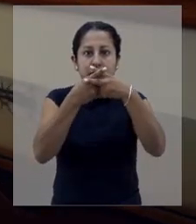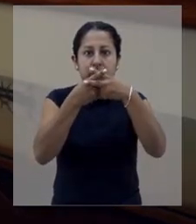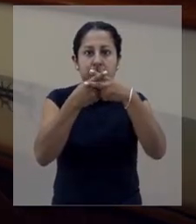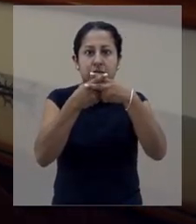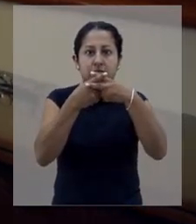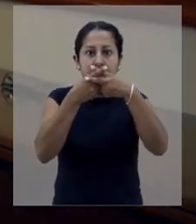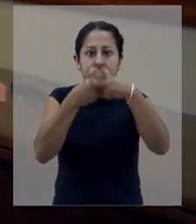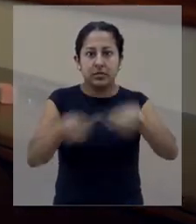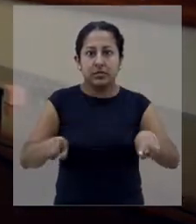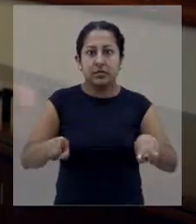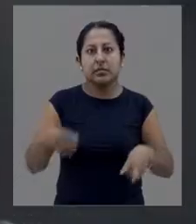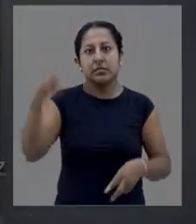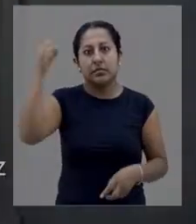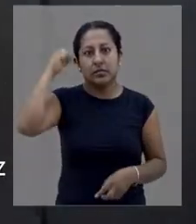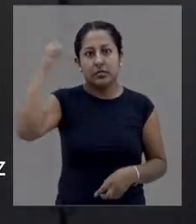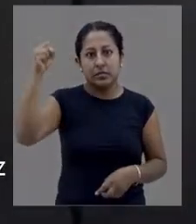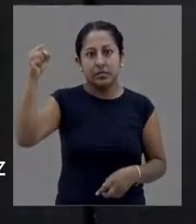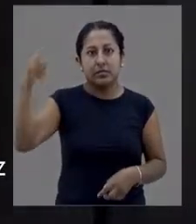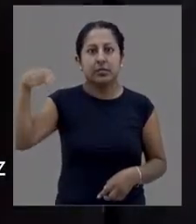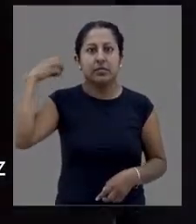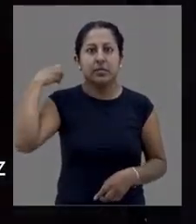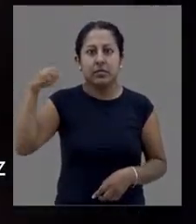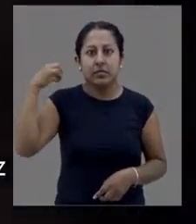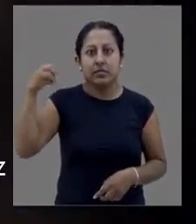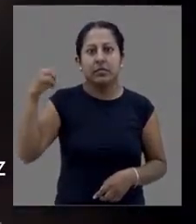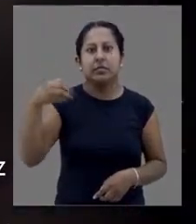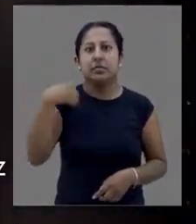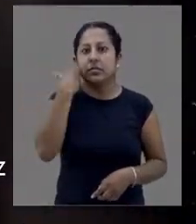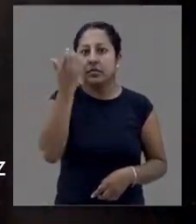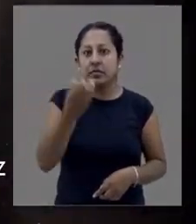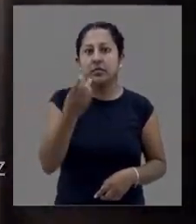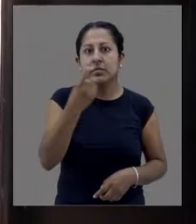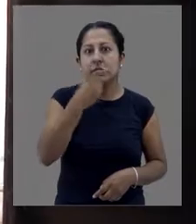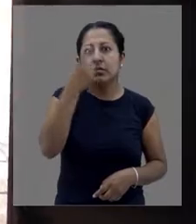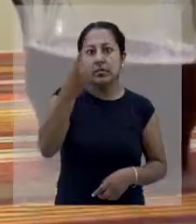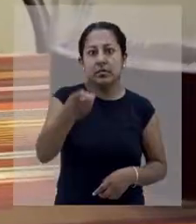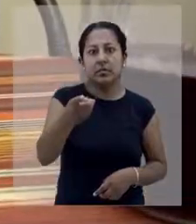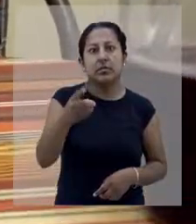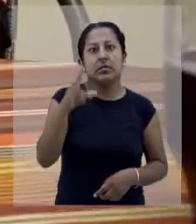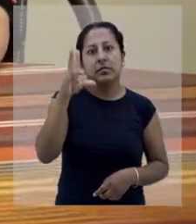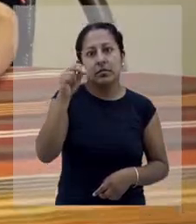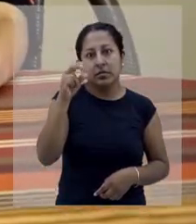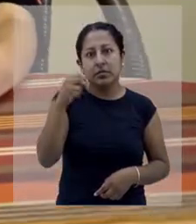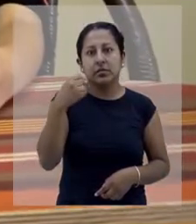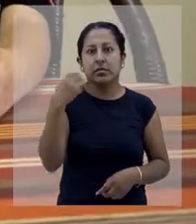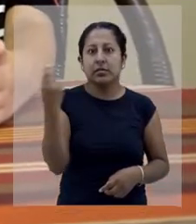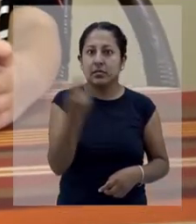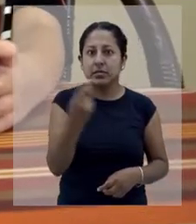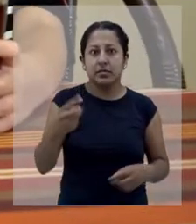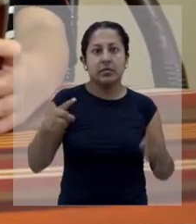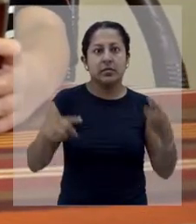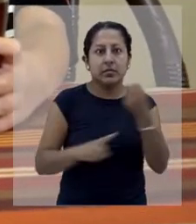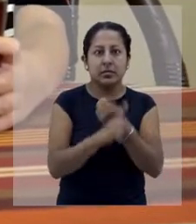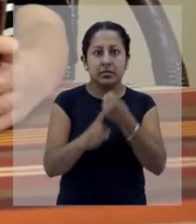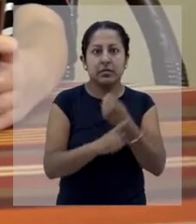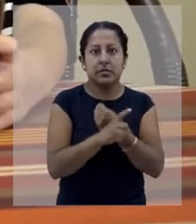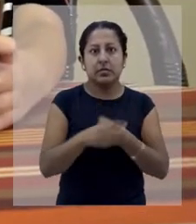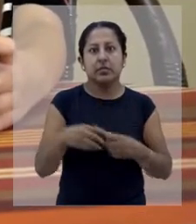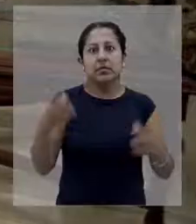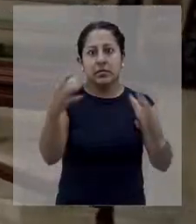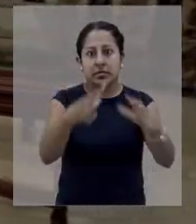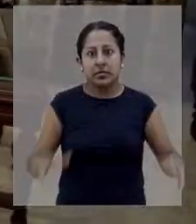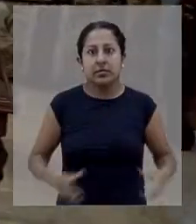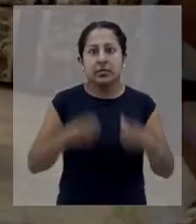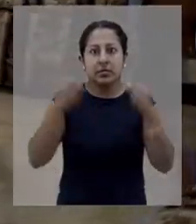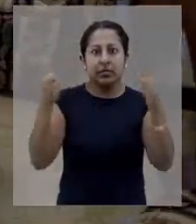Al fin, este domingo. Llegó la hora de ejercer mi derecho por primera vez. Ándale, hijo, acompáñame. Voy a